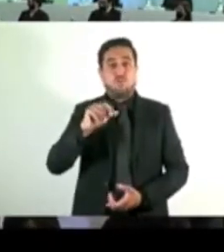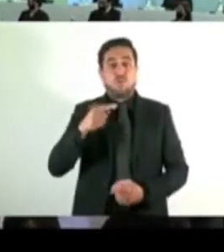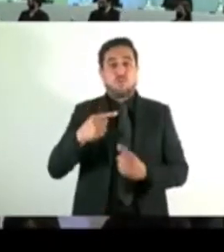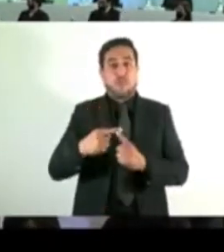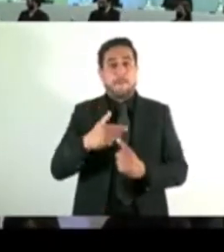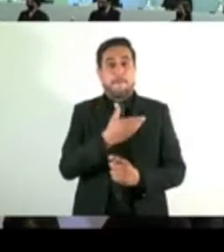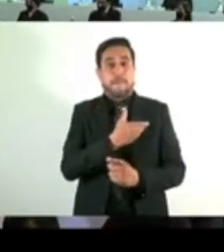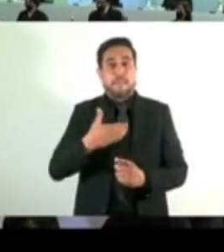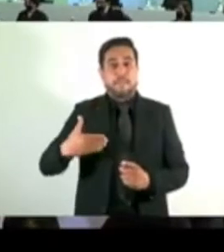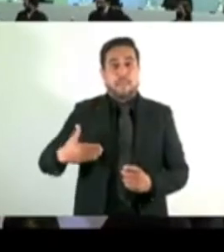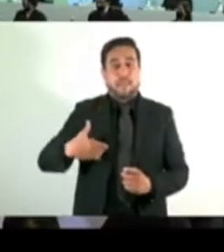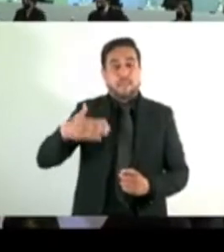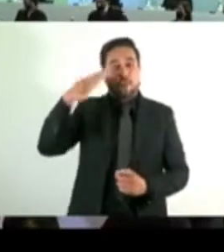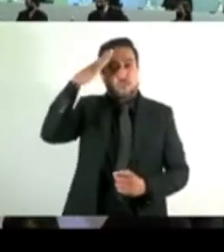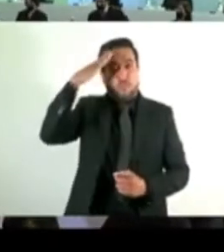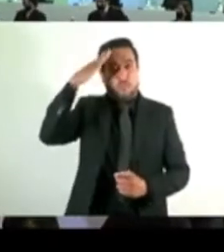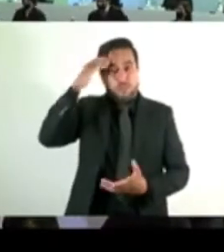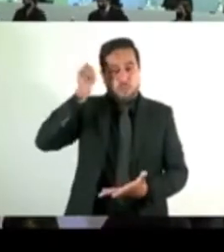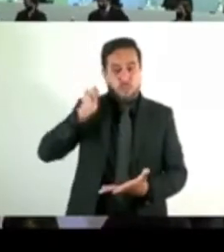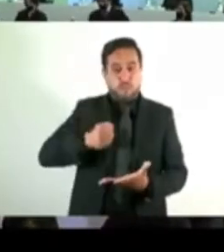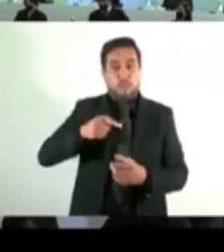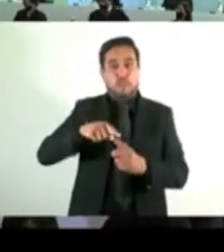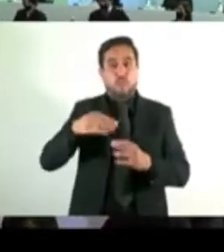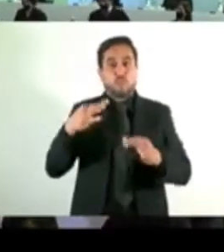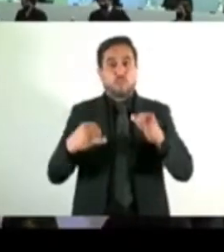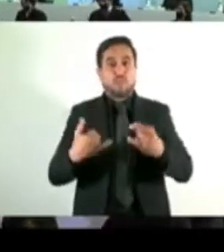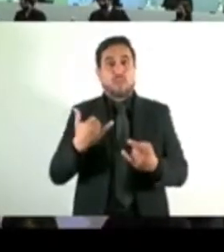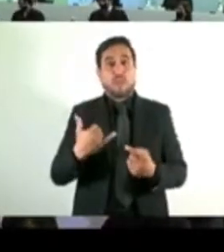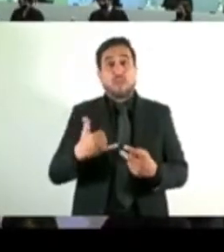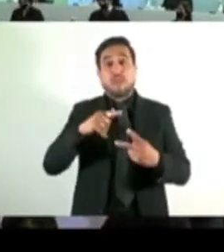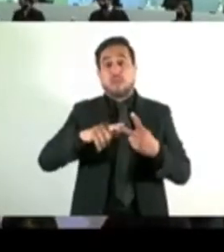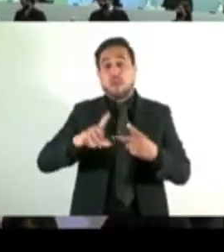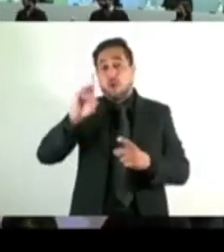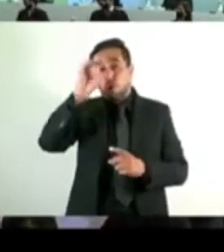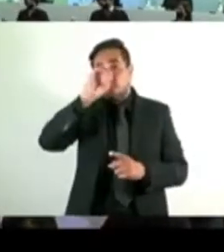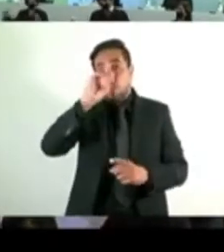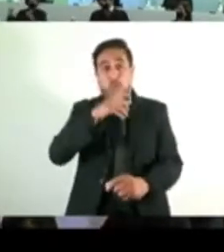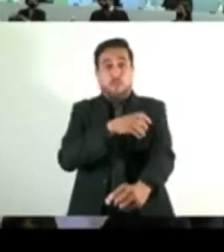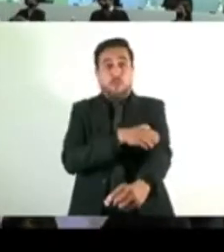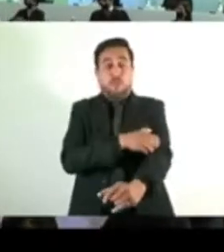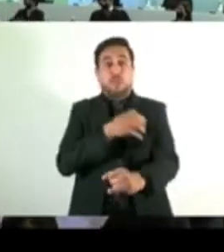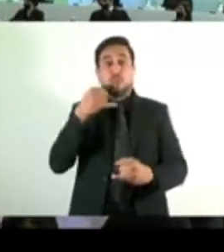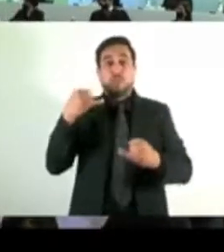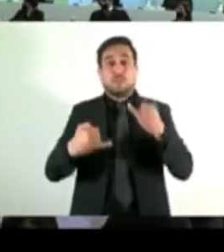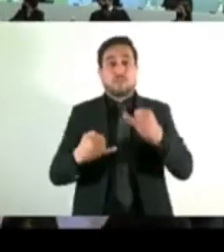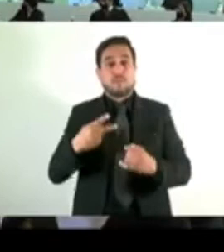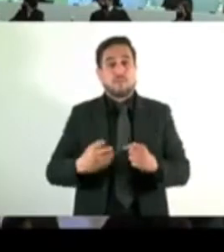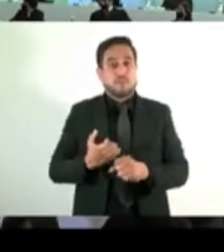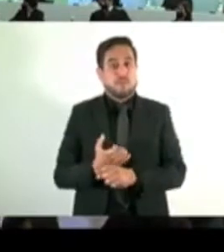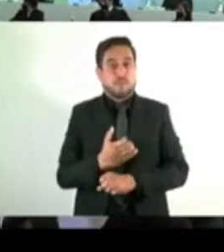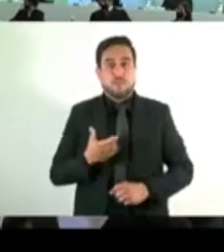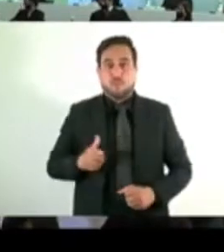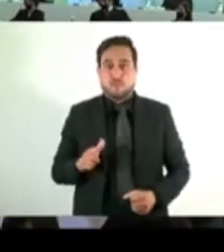del Supremo Tribunal de Justicia y del Consejo del Poder Judicial del Estado de Guanajuato.